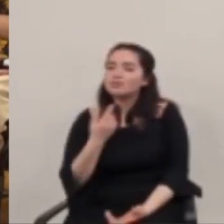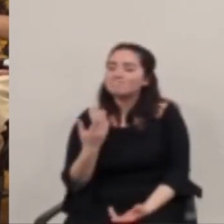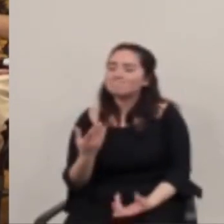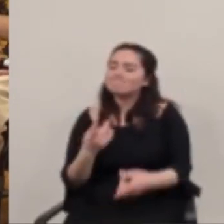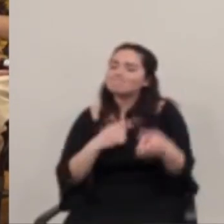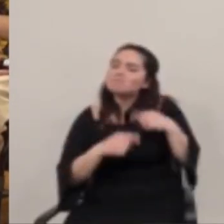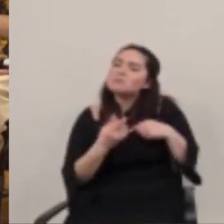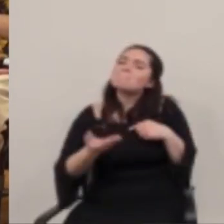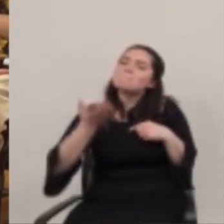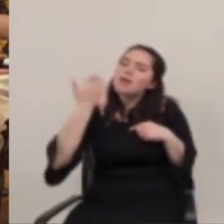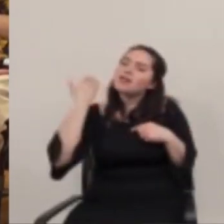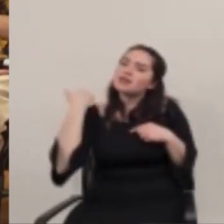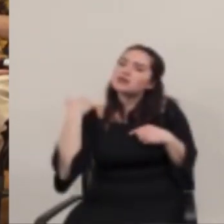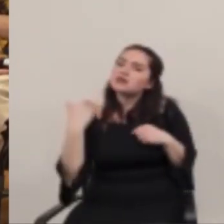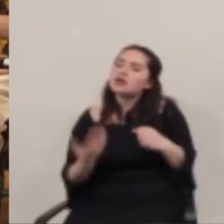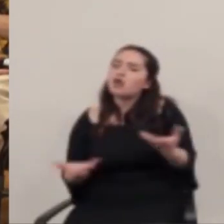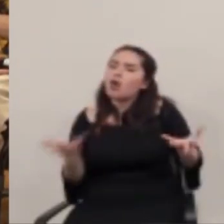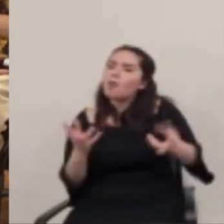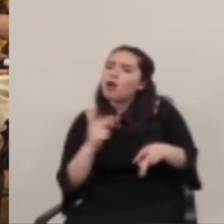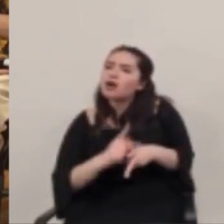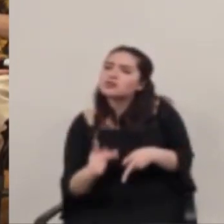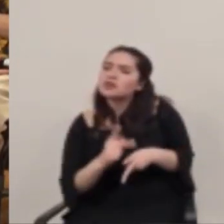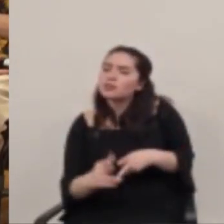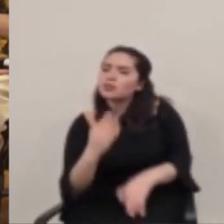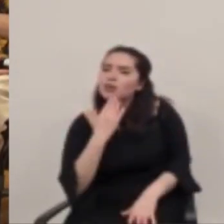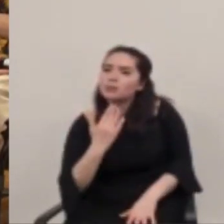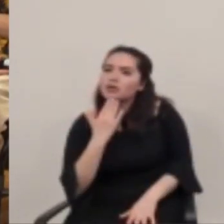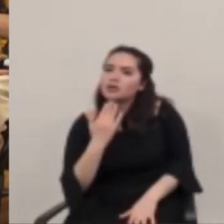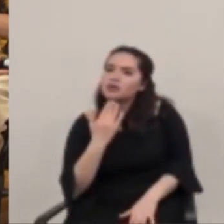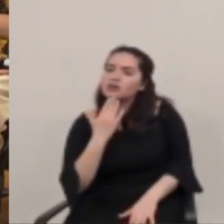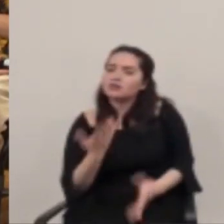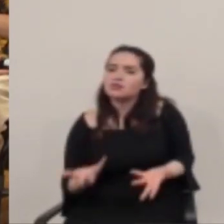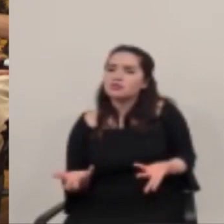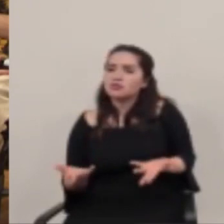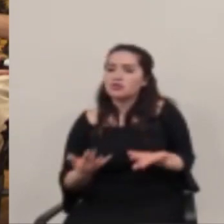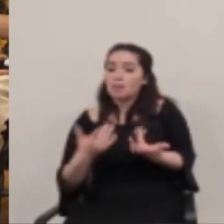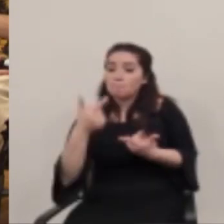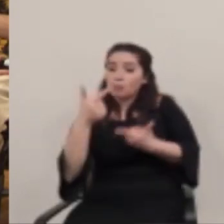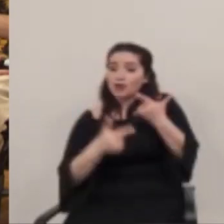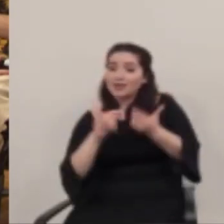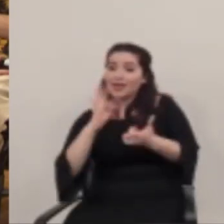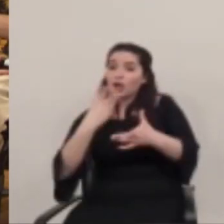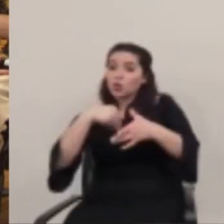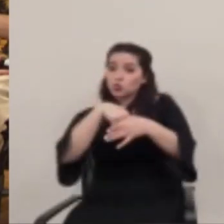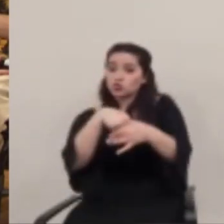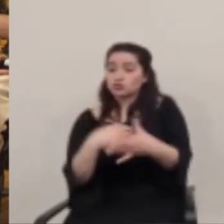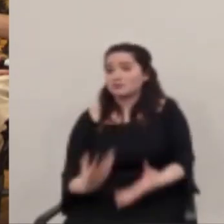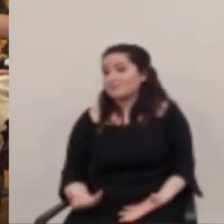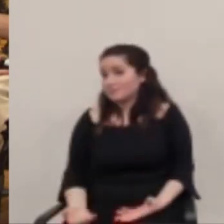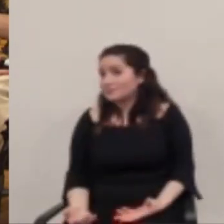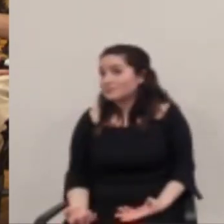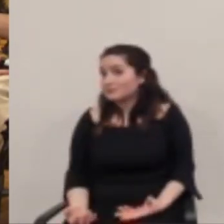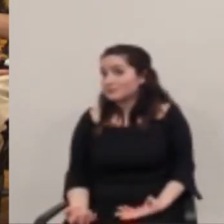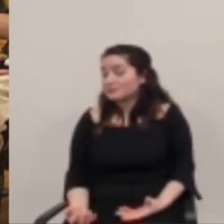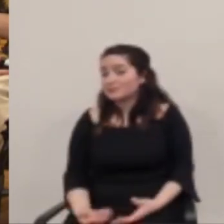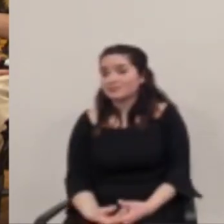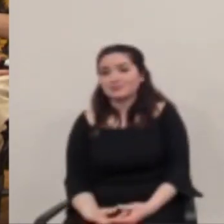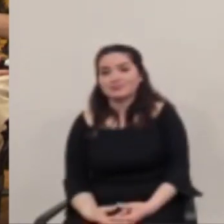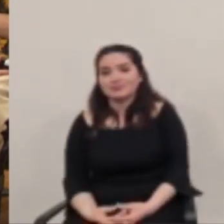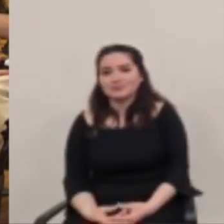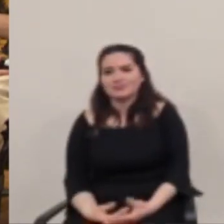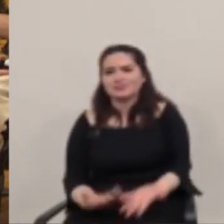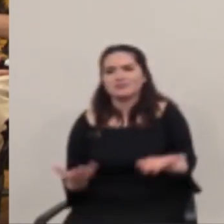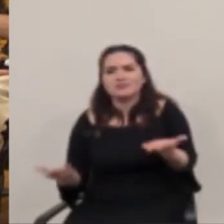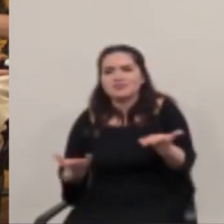atrás. ¿Cómo hacemos también, qué debiera incluir una política de inclusión, valga la redundancia, para